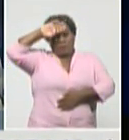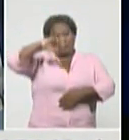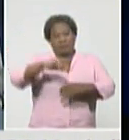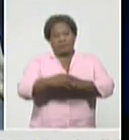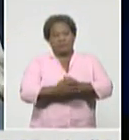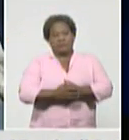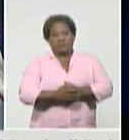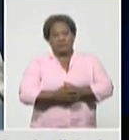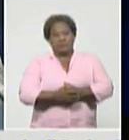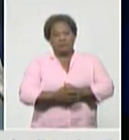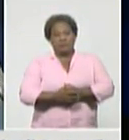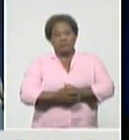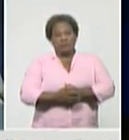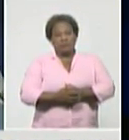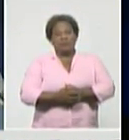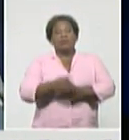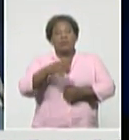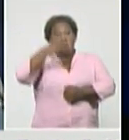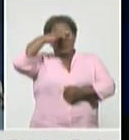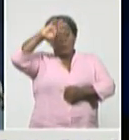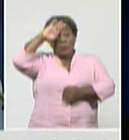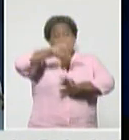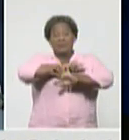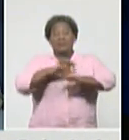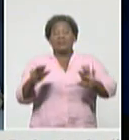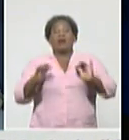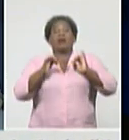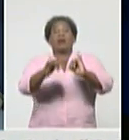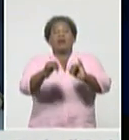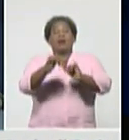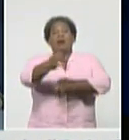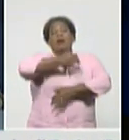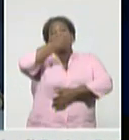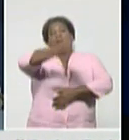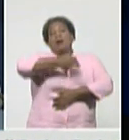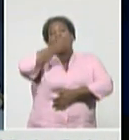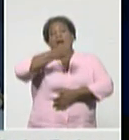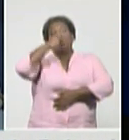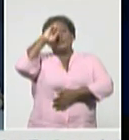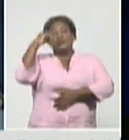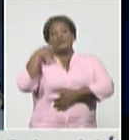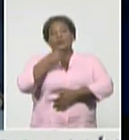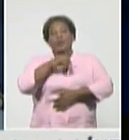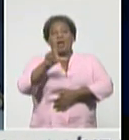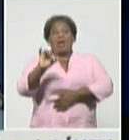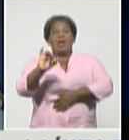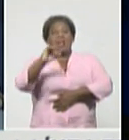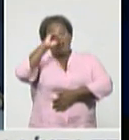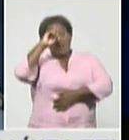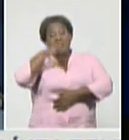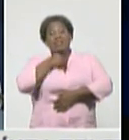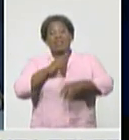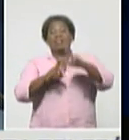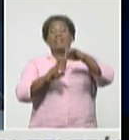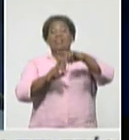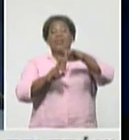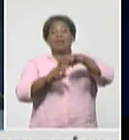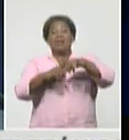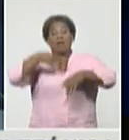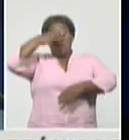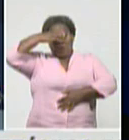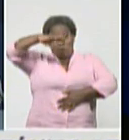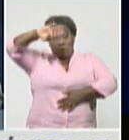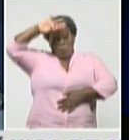Cuba, que también se ha informado, se ha explicado por la doctora Lisset. En Cuba hemos tenido